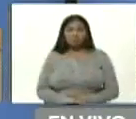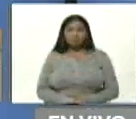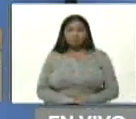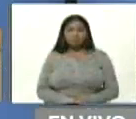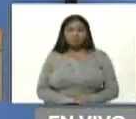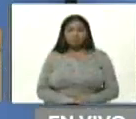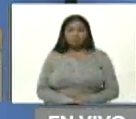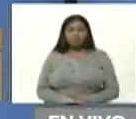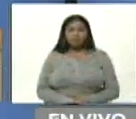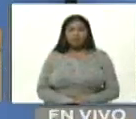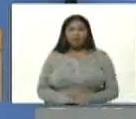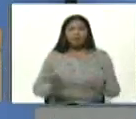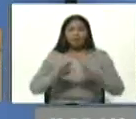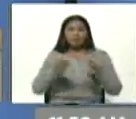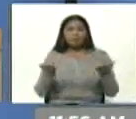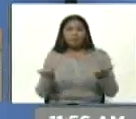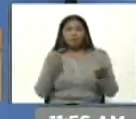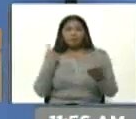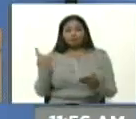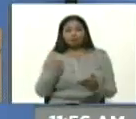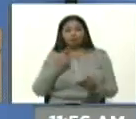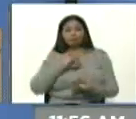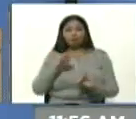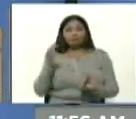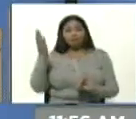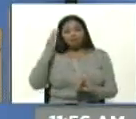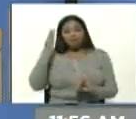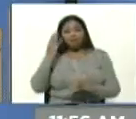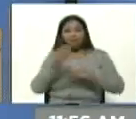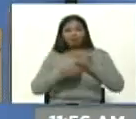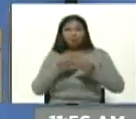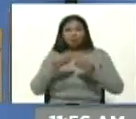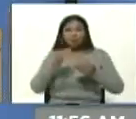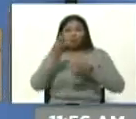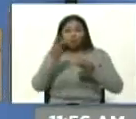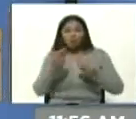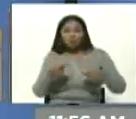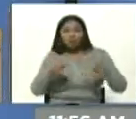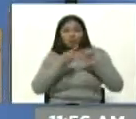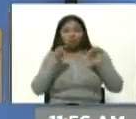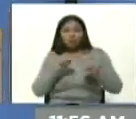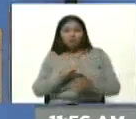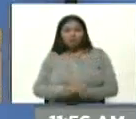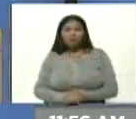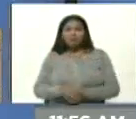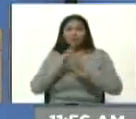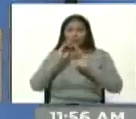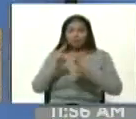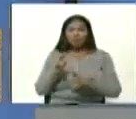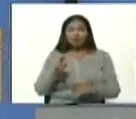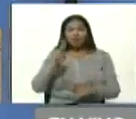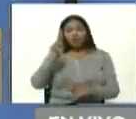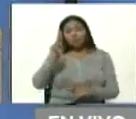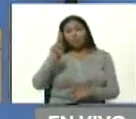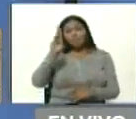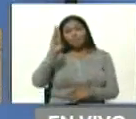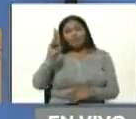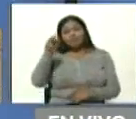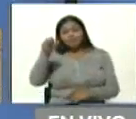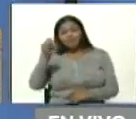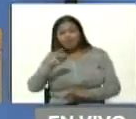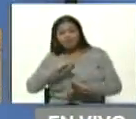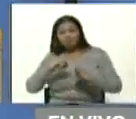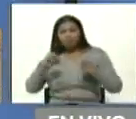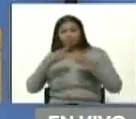Esta carpeta habla sola. Yo estoy sacando ya todos los números porque nosotros tenemos reporte de la VC, tenemos reporte de la RA,